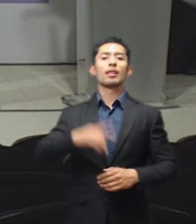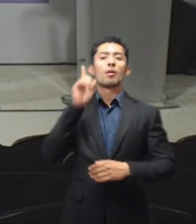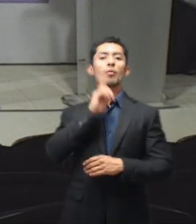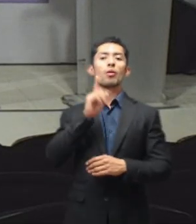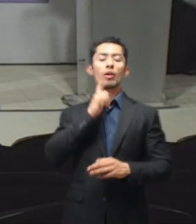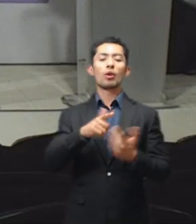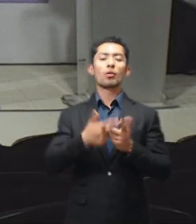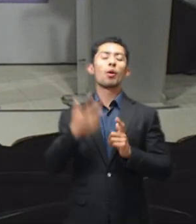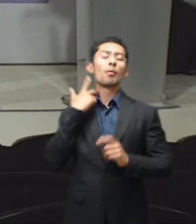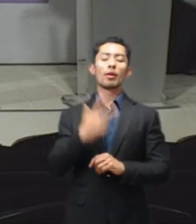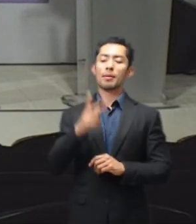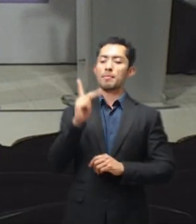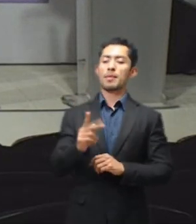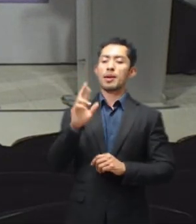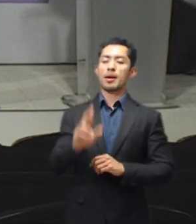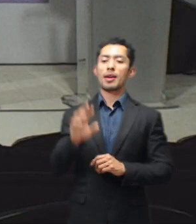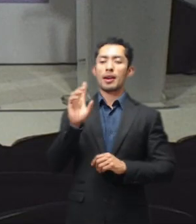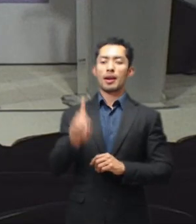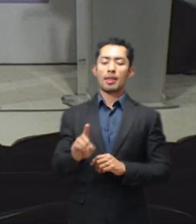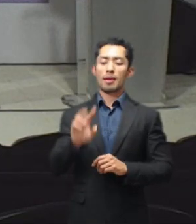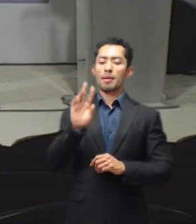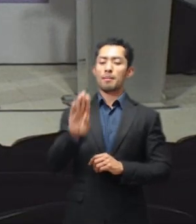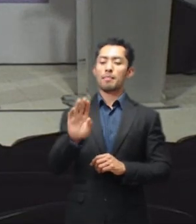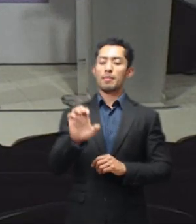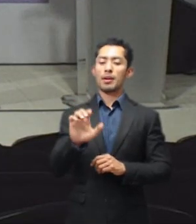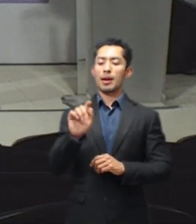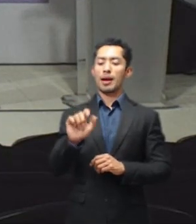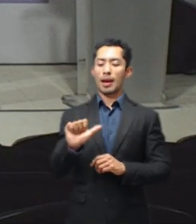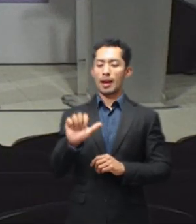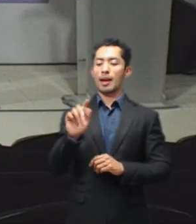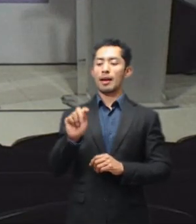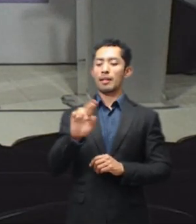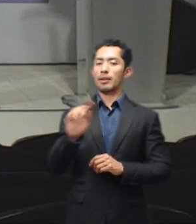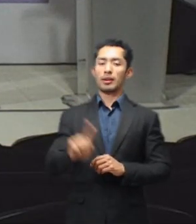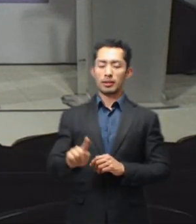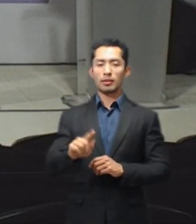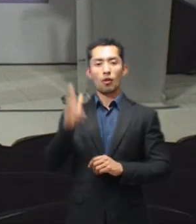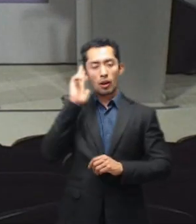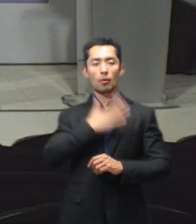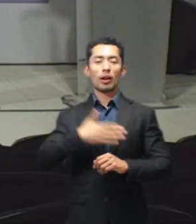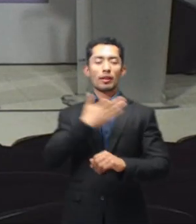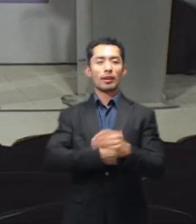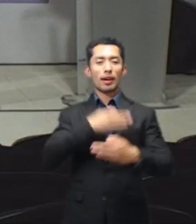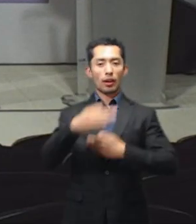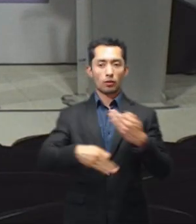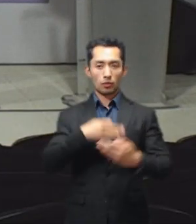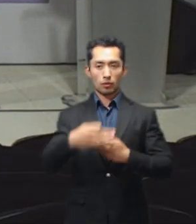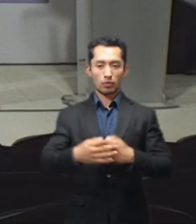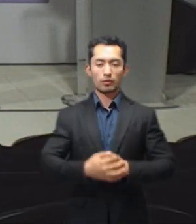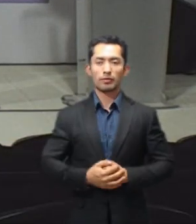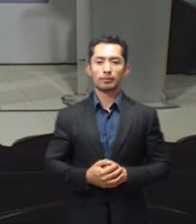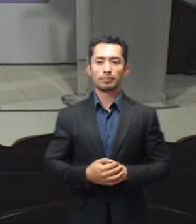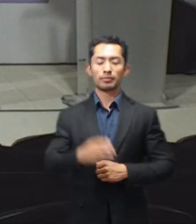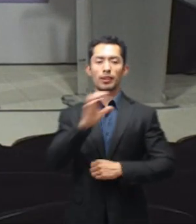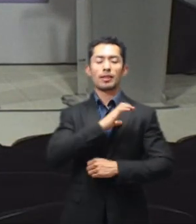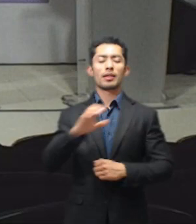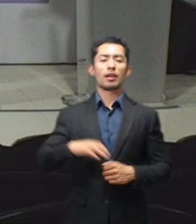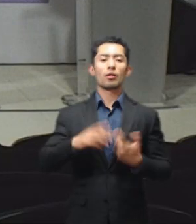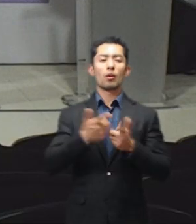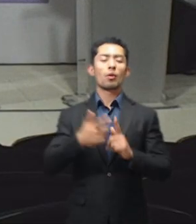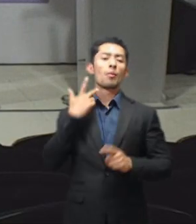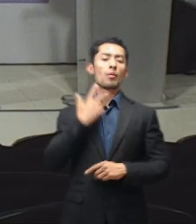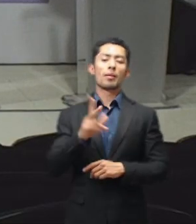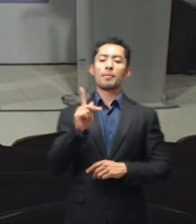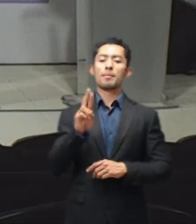partido revolucionario institucional beatri garz Hola buenas tardes a todos candidato